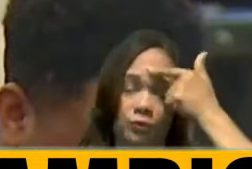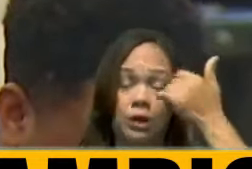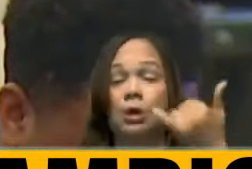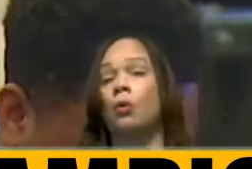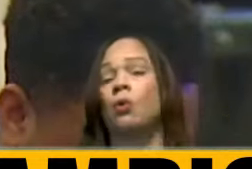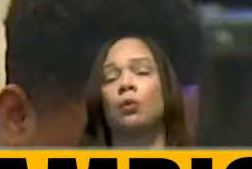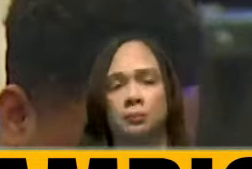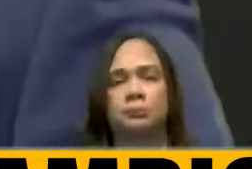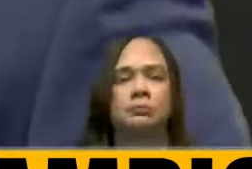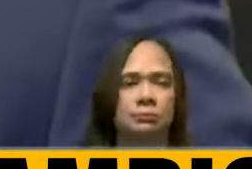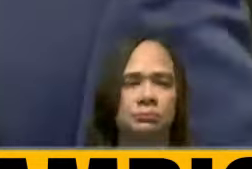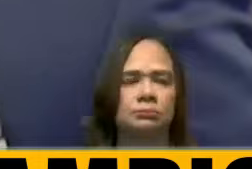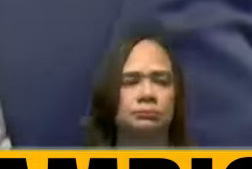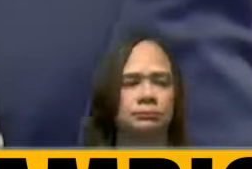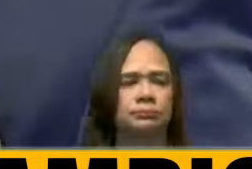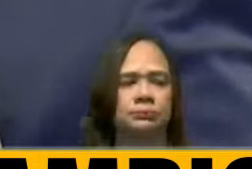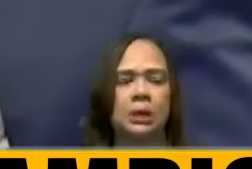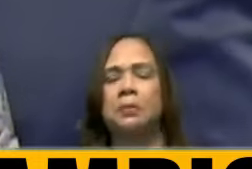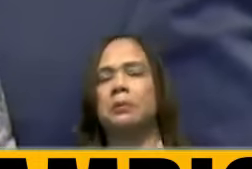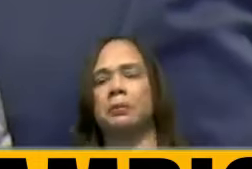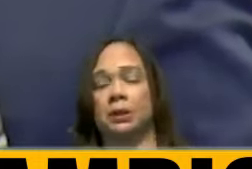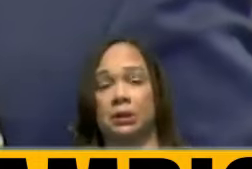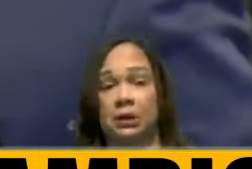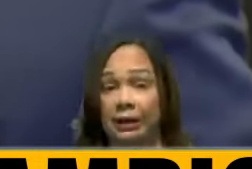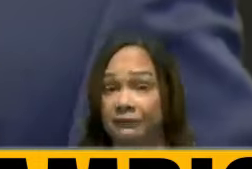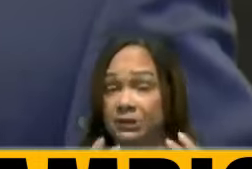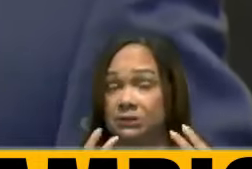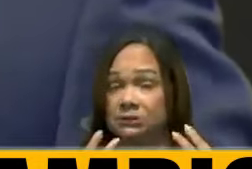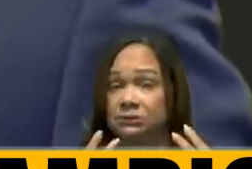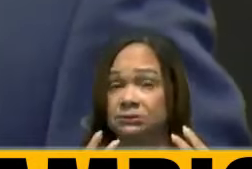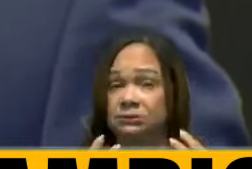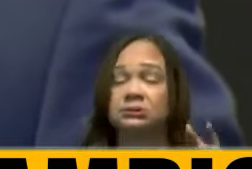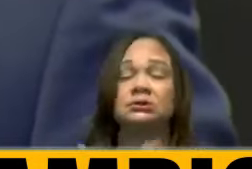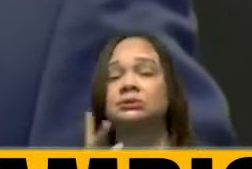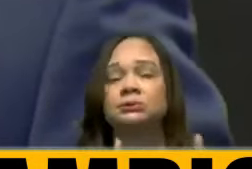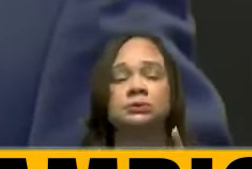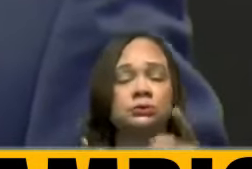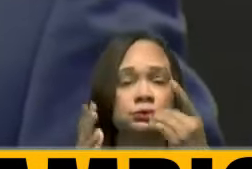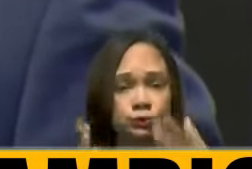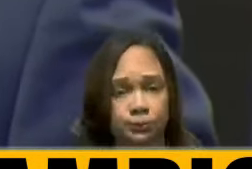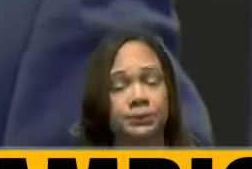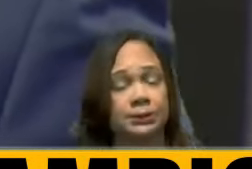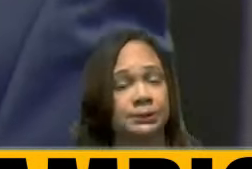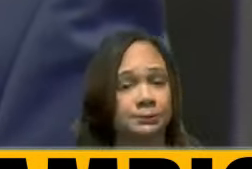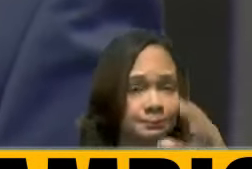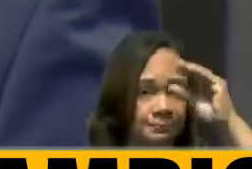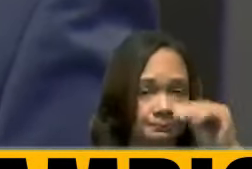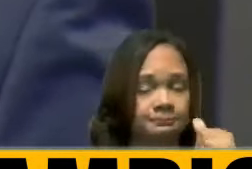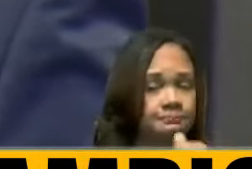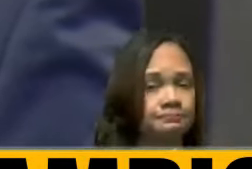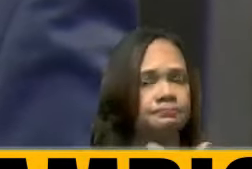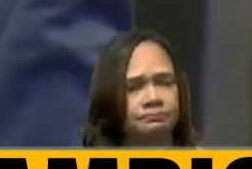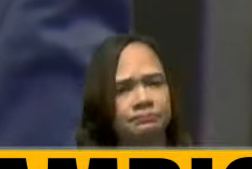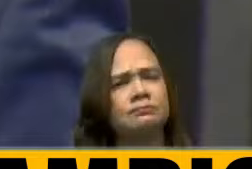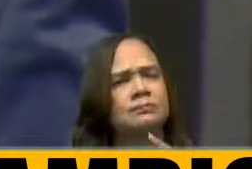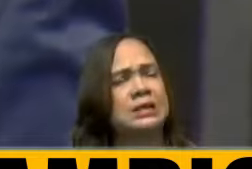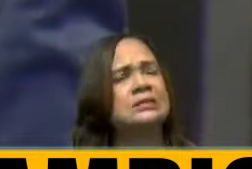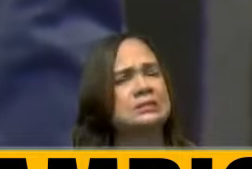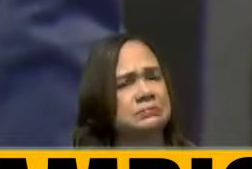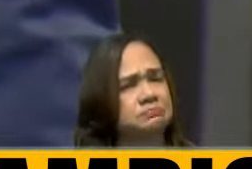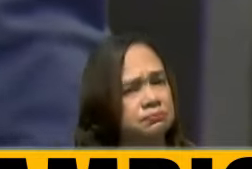hoy que va dirigido a mejorar la calidad de vida sin duda de la población dominicana Quisiera saber si será